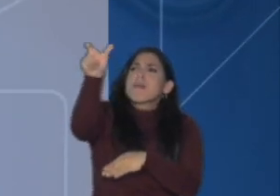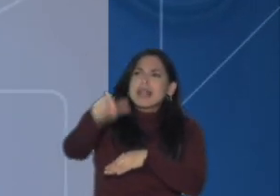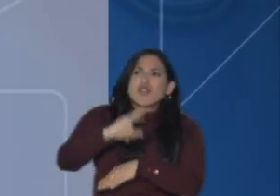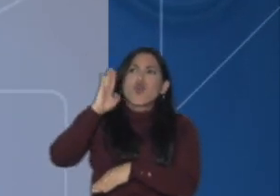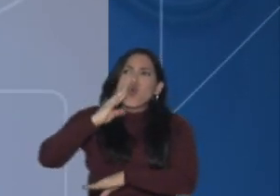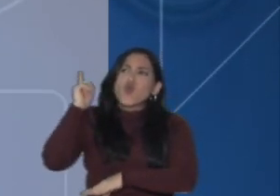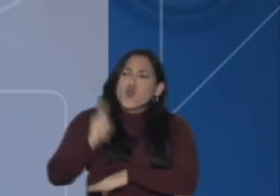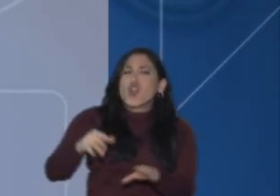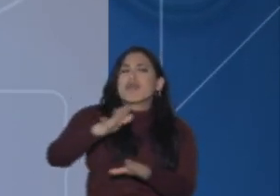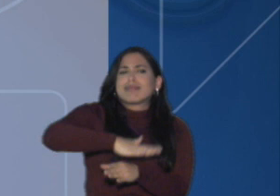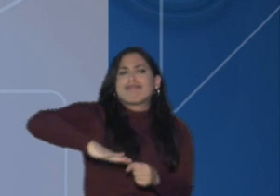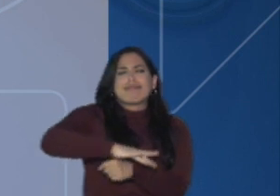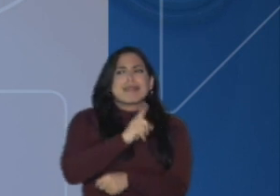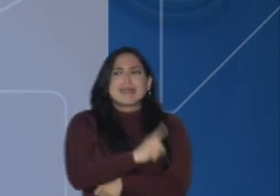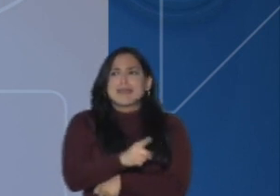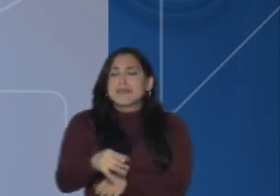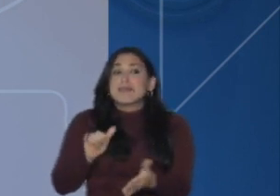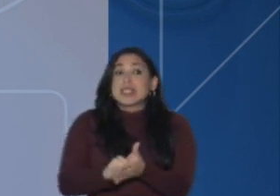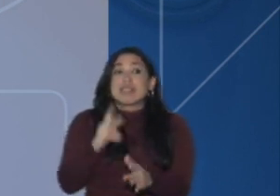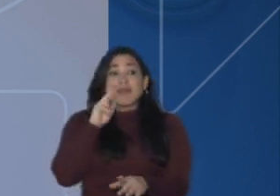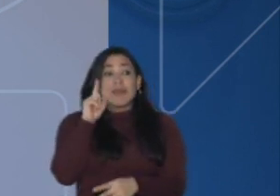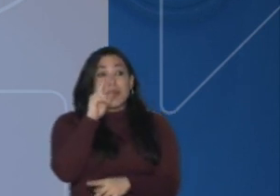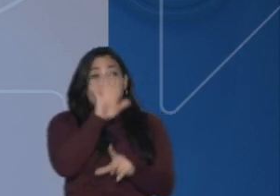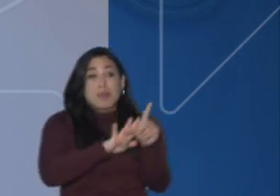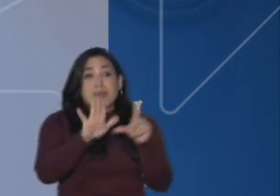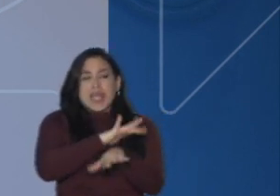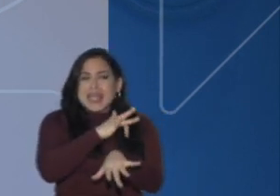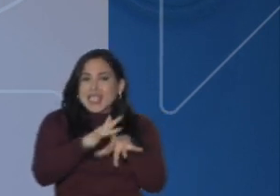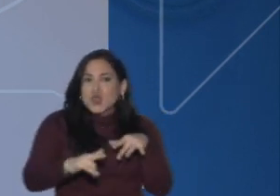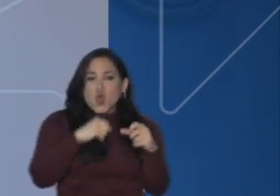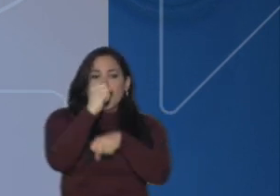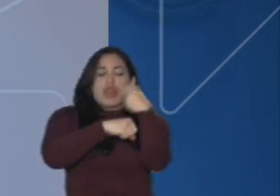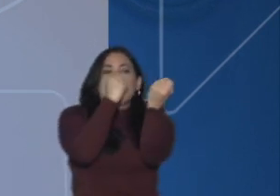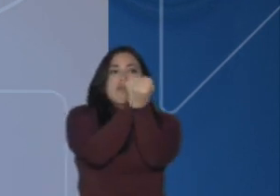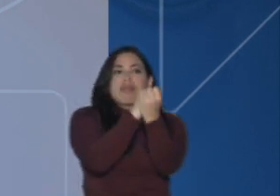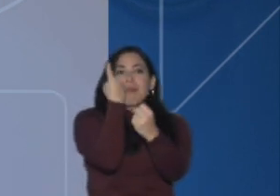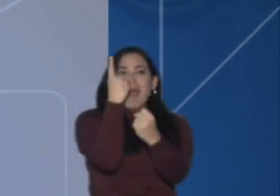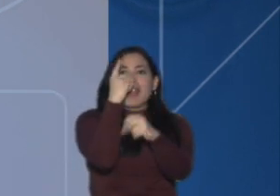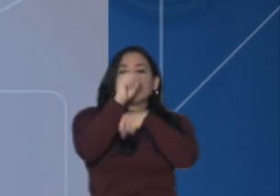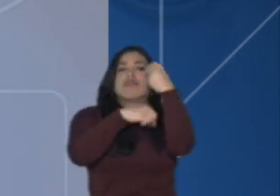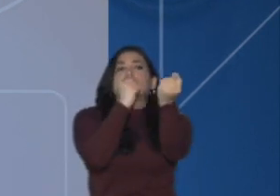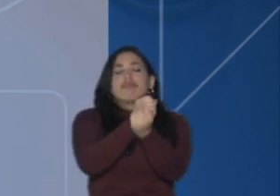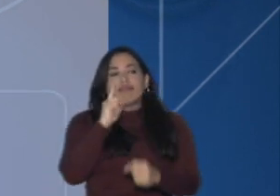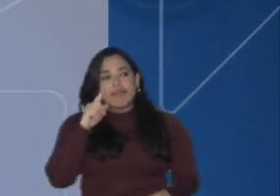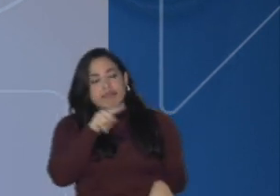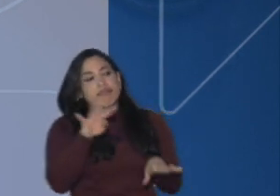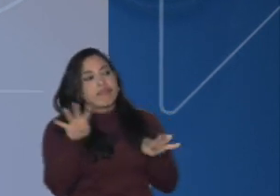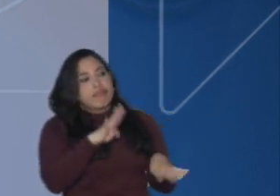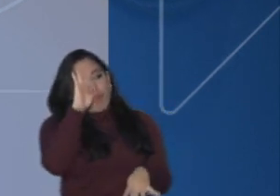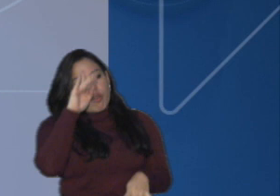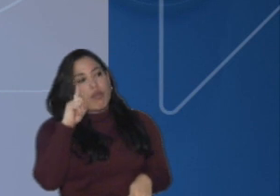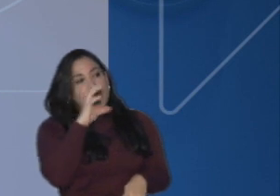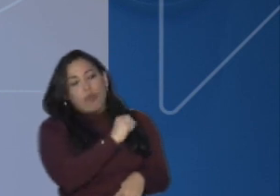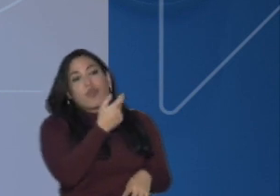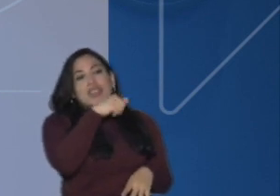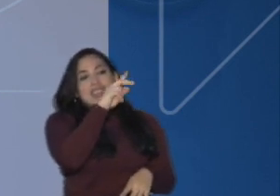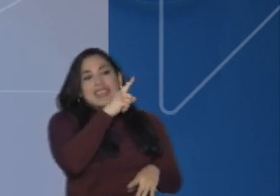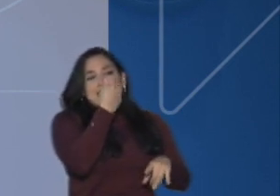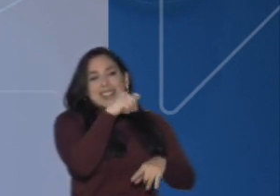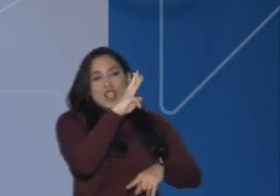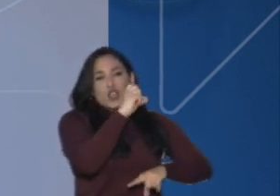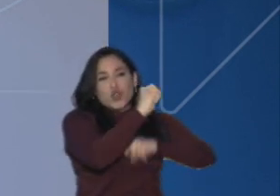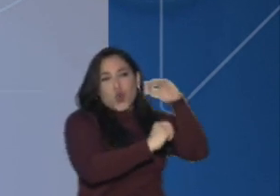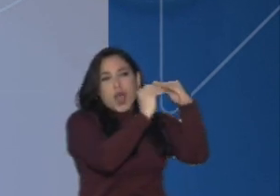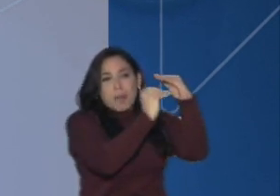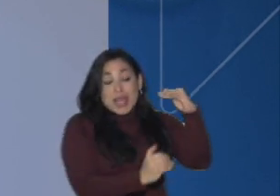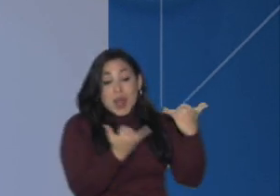persona por este sector. Visiblemente golpeados, desnudos y amarrados a un poste, fueron hallados estos dos menores, quienes